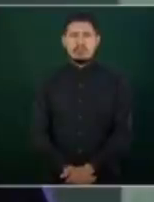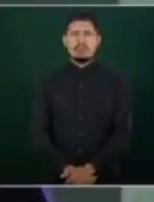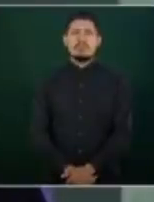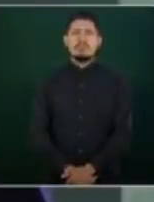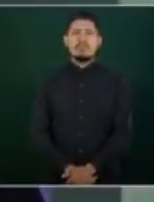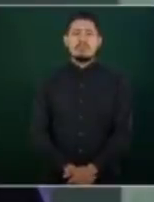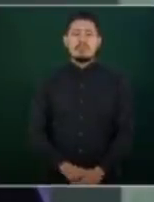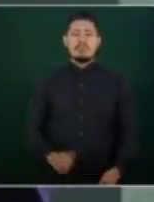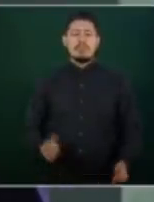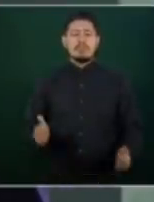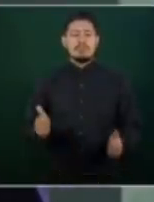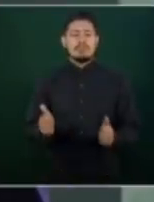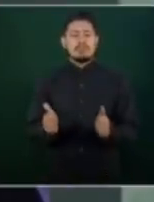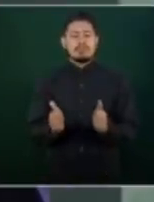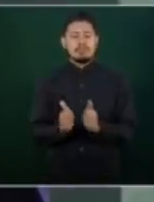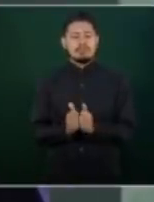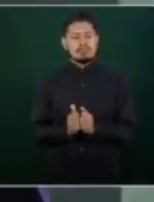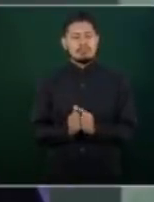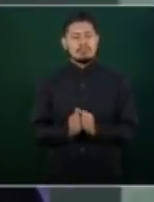con